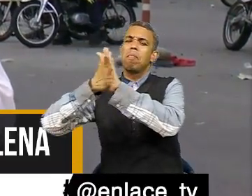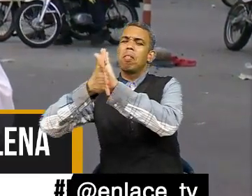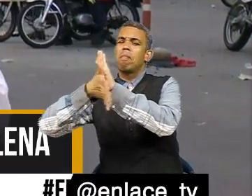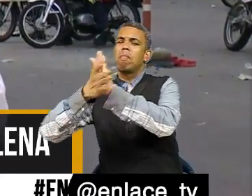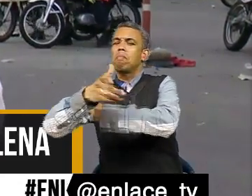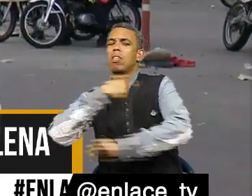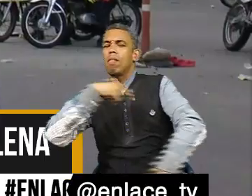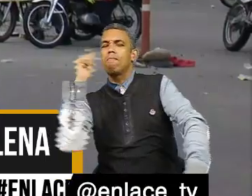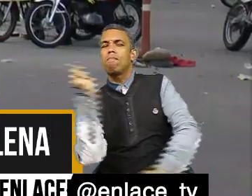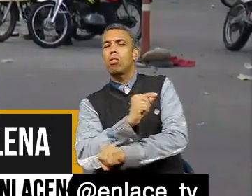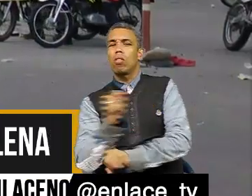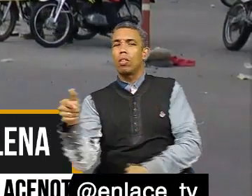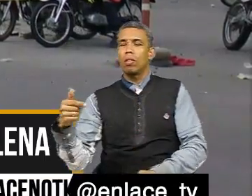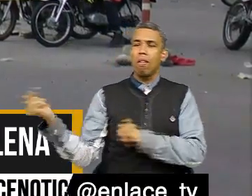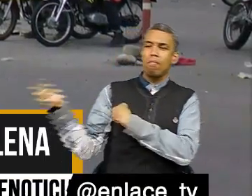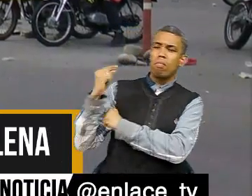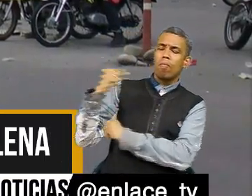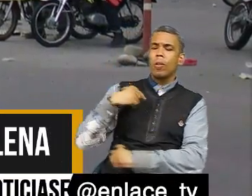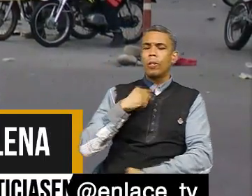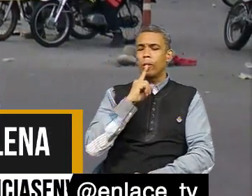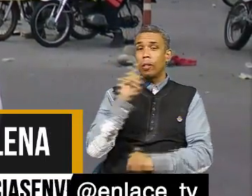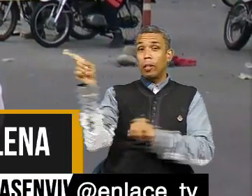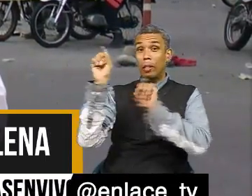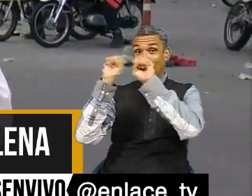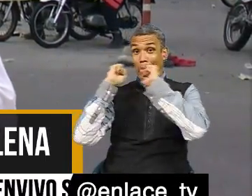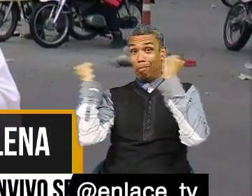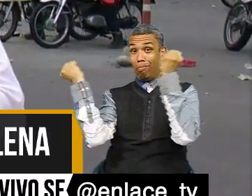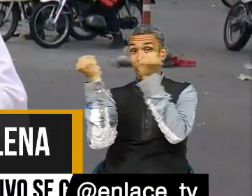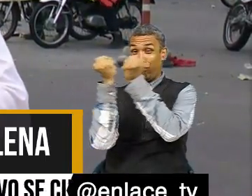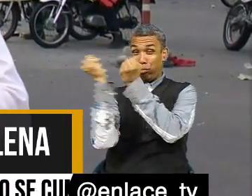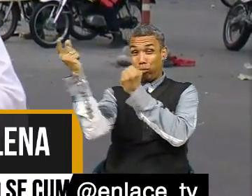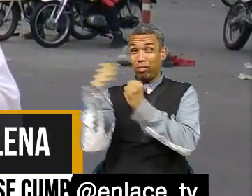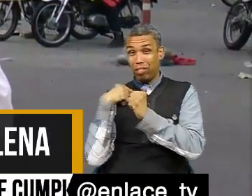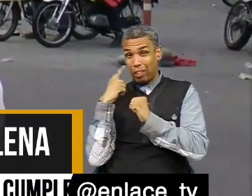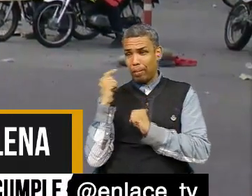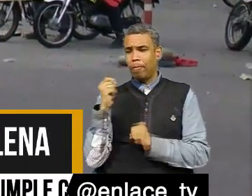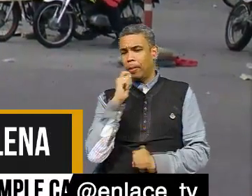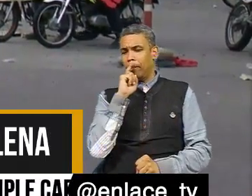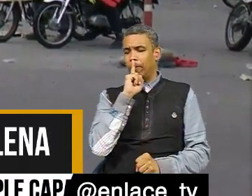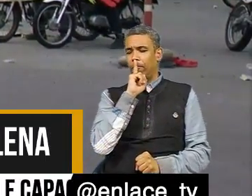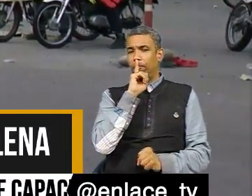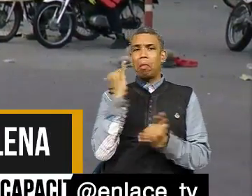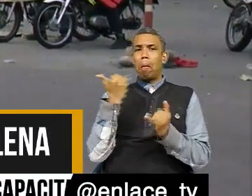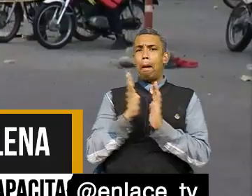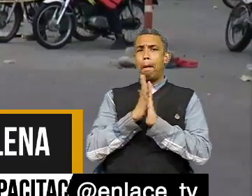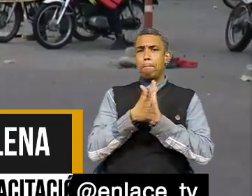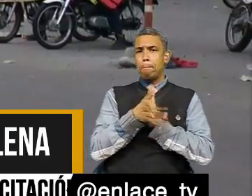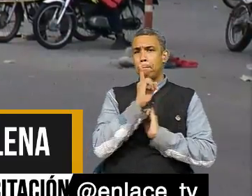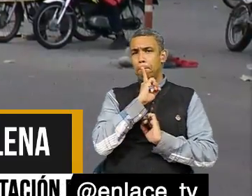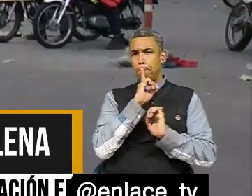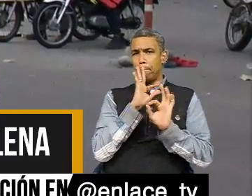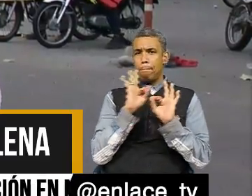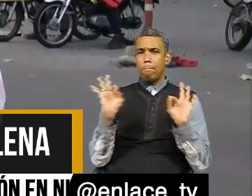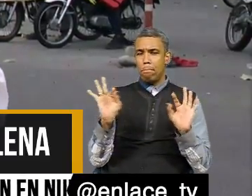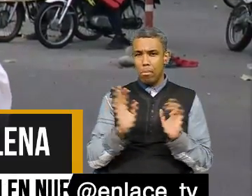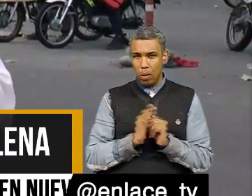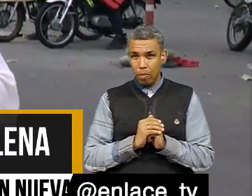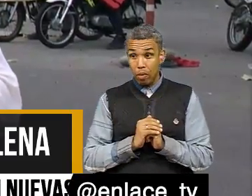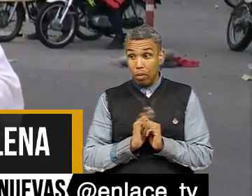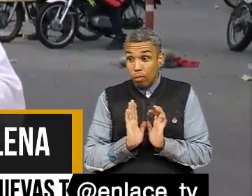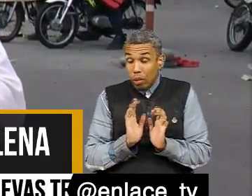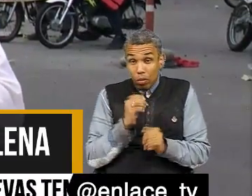financiero. No ha vuelto a hablar con los medios. Ayer hubo una reunión precisamente con Navelena, no se conocen las conclusiones, pero la fecha definitiva, que en